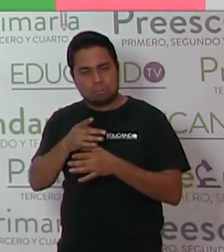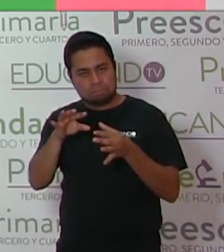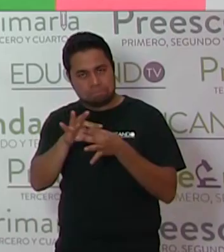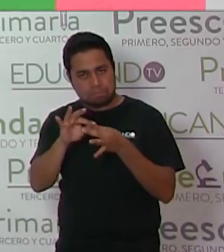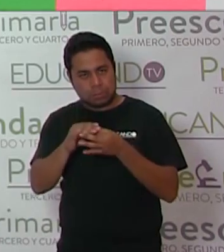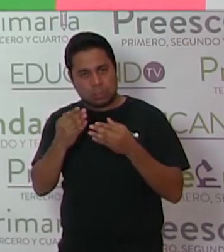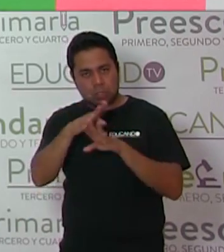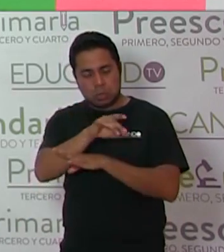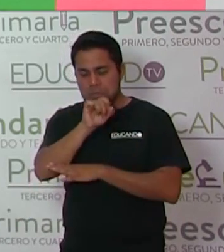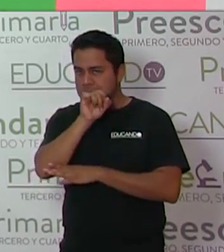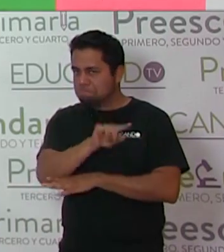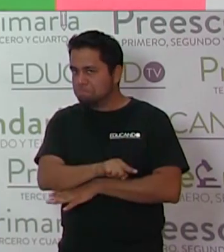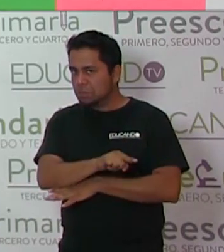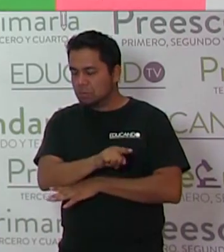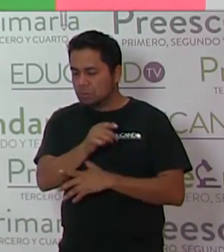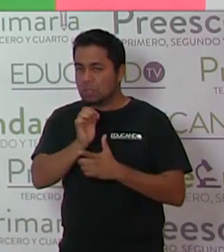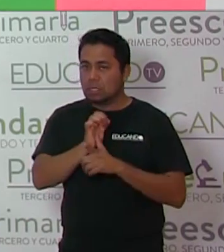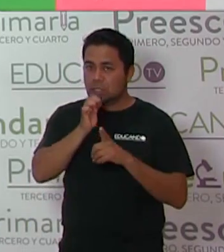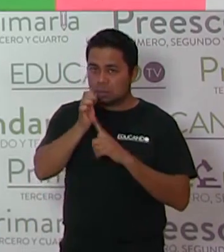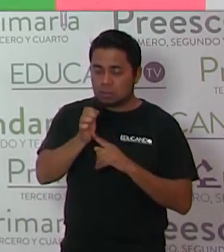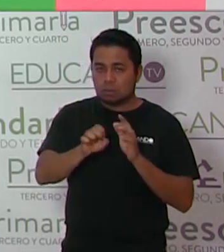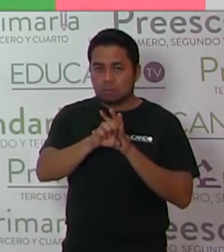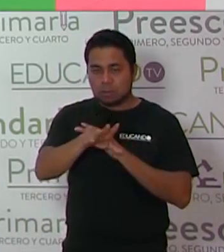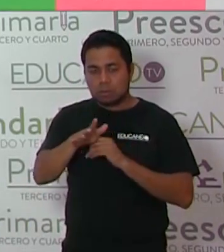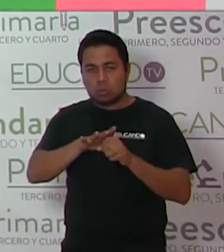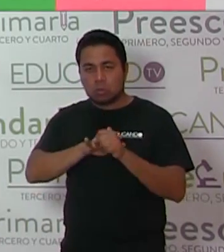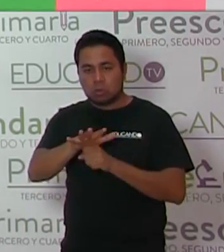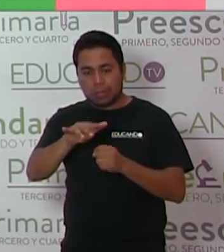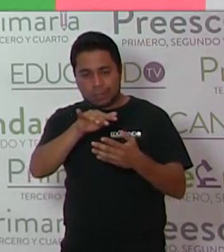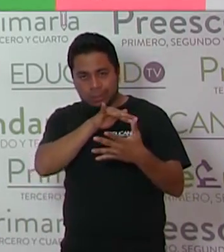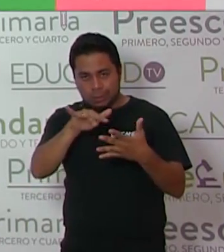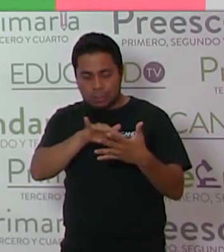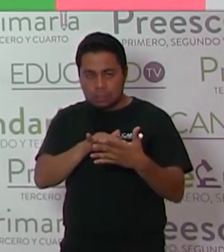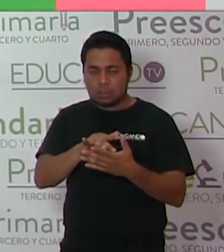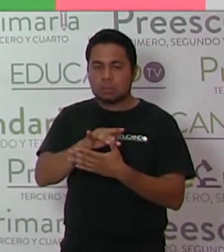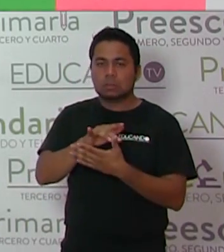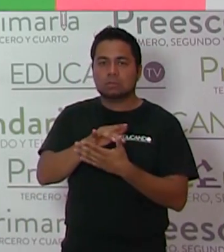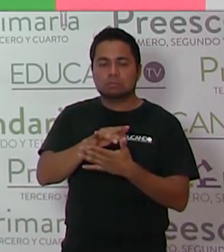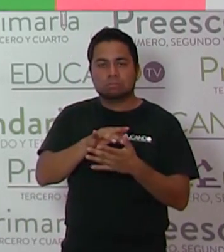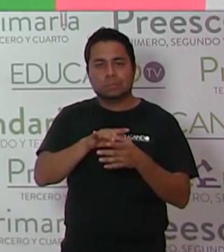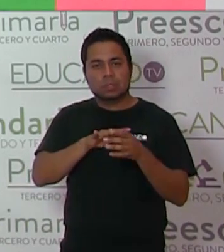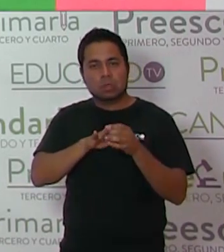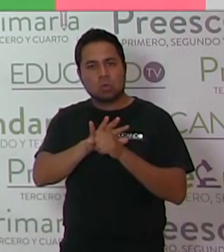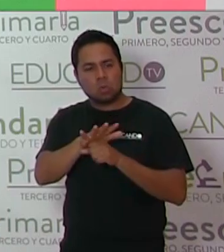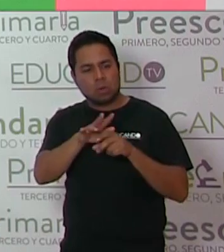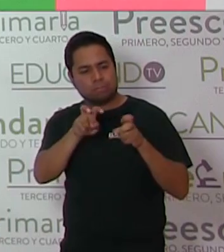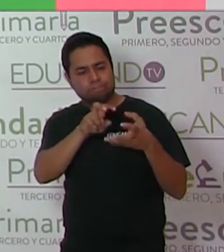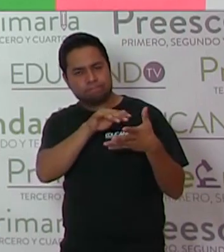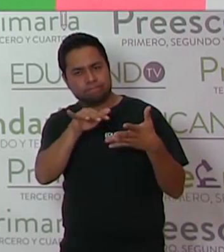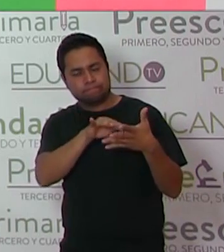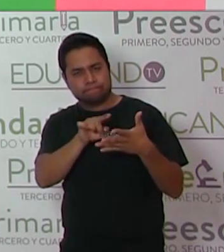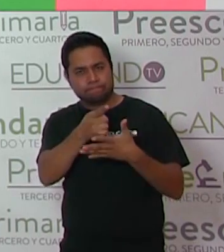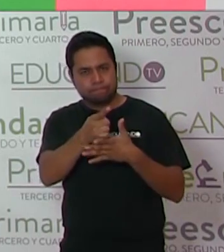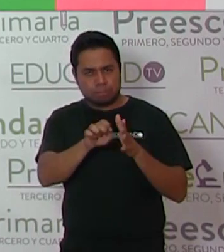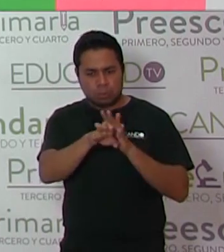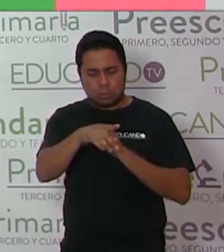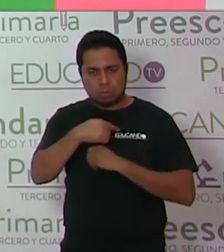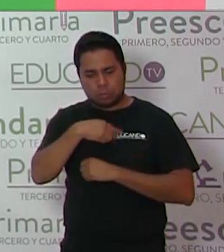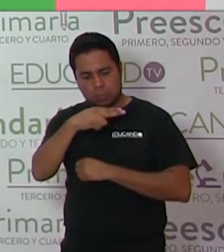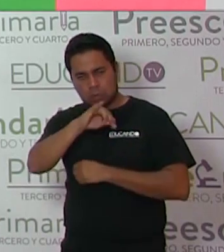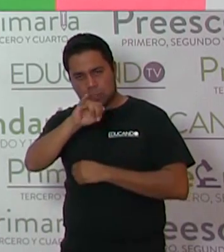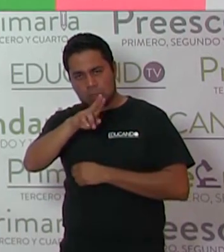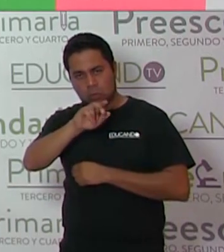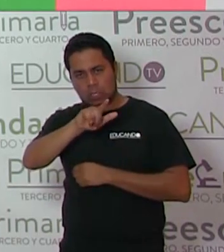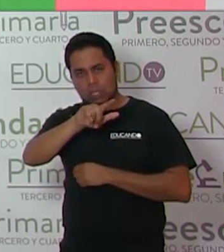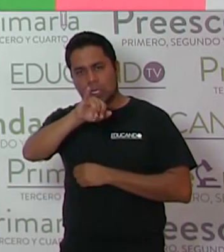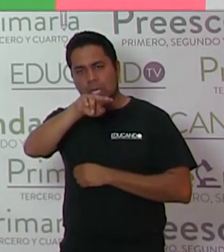está hablando de él mismo. Entonces, ¿qué tipo de texto es? ¿Qué tipo de texto es? Dice, mi nombre